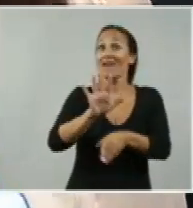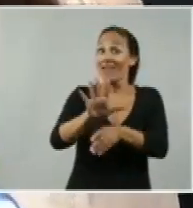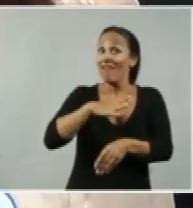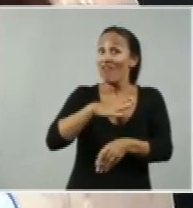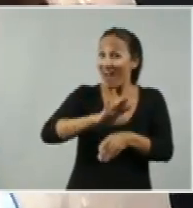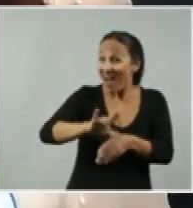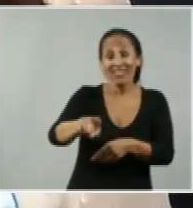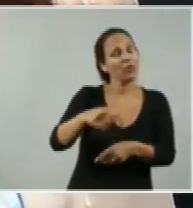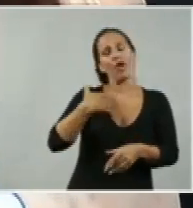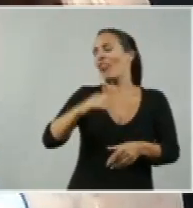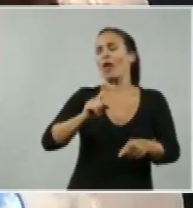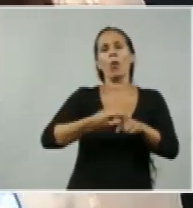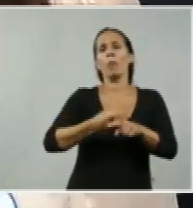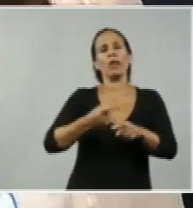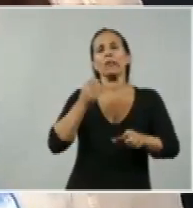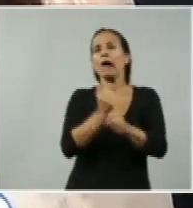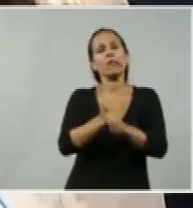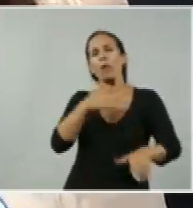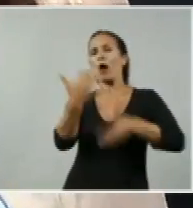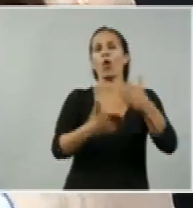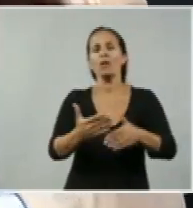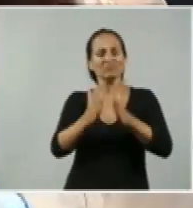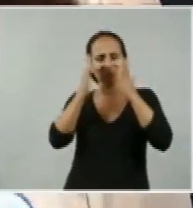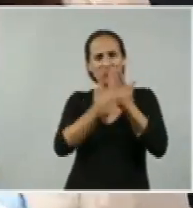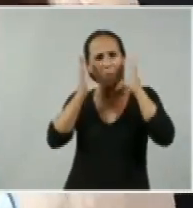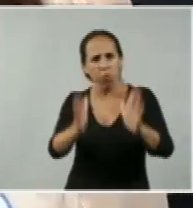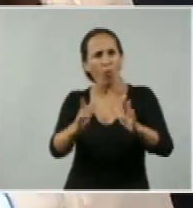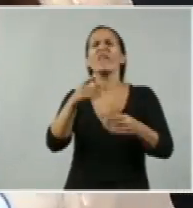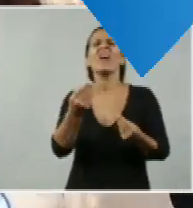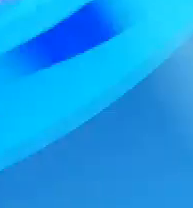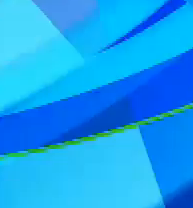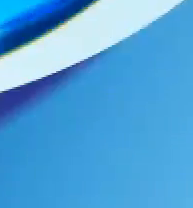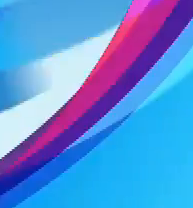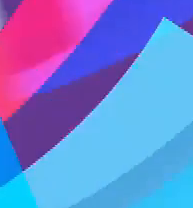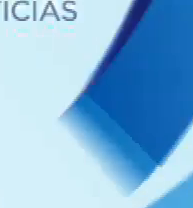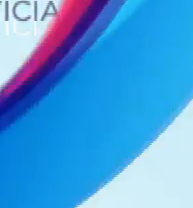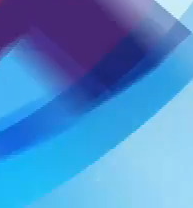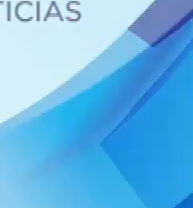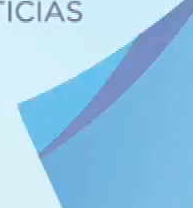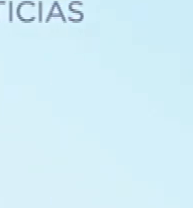comprometida con los intereses del pueblo y los destinos de la patria.